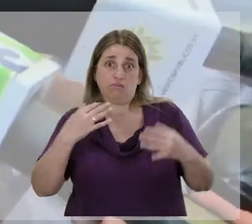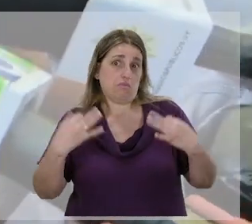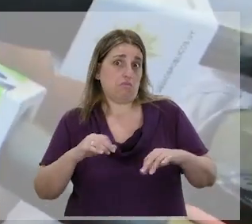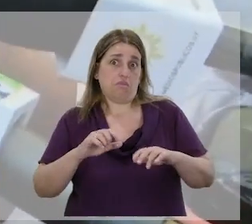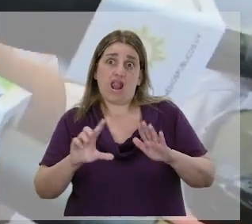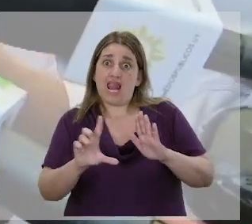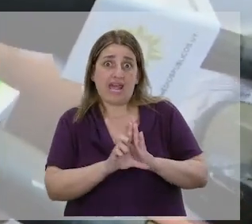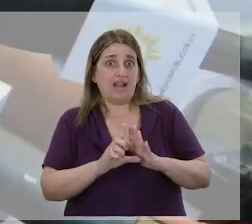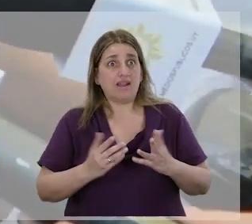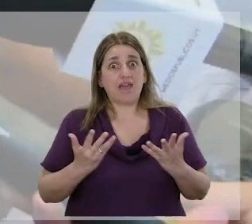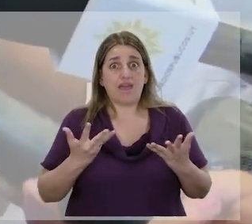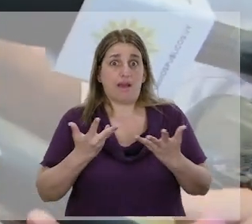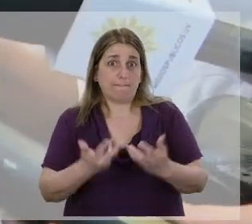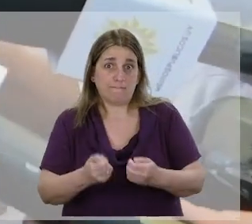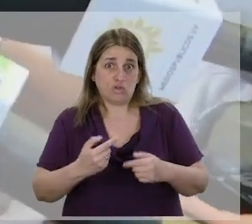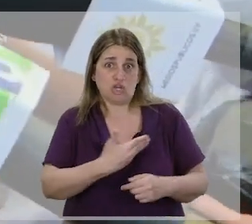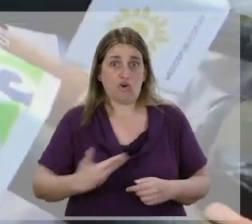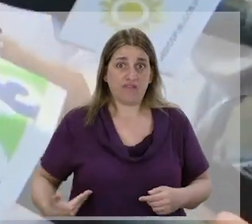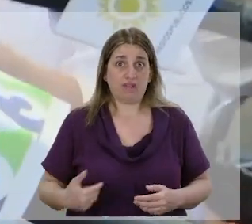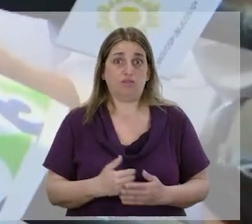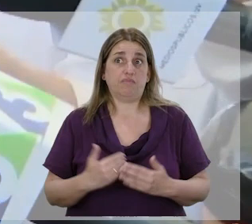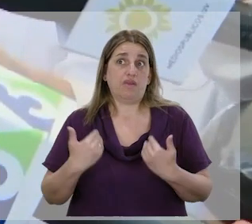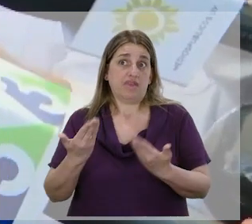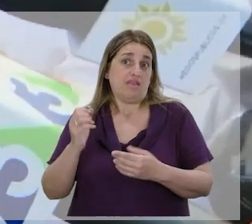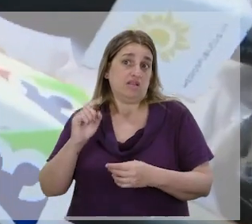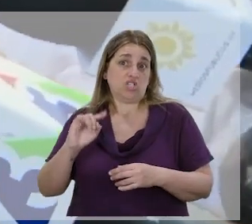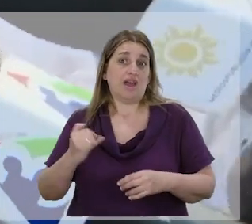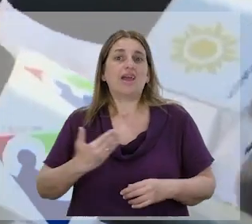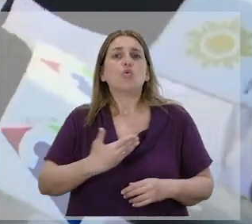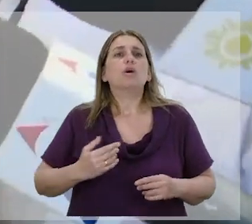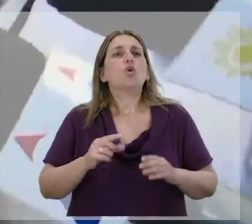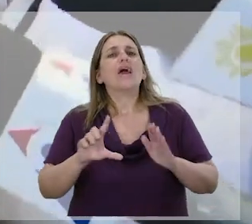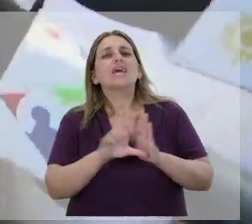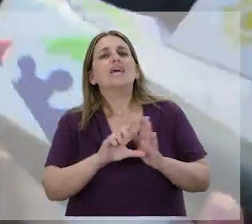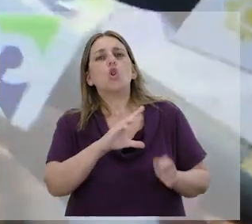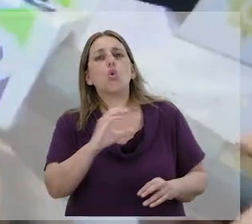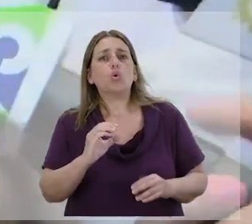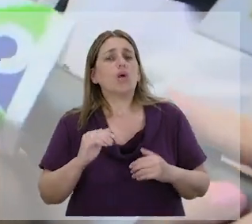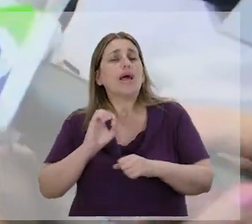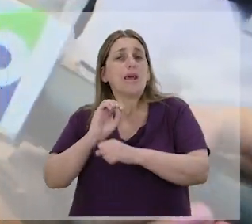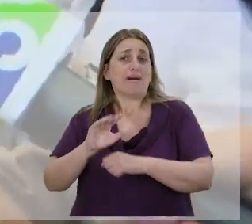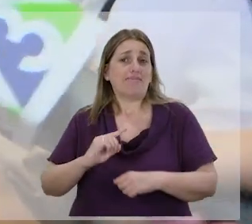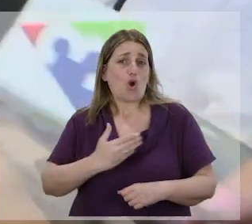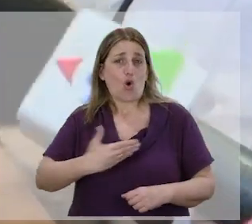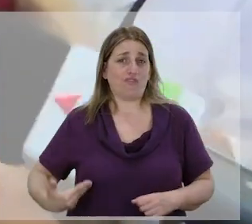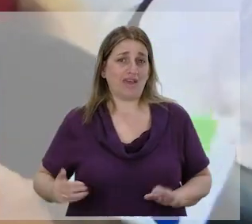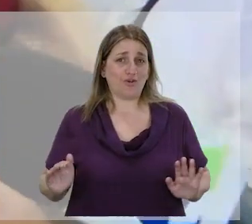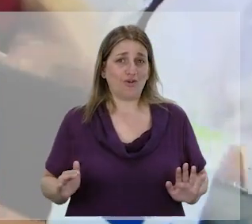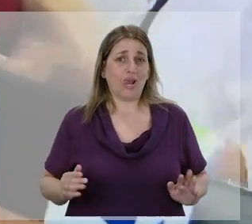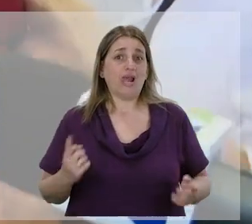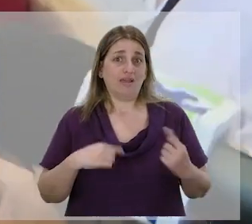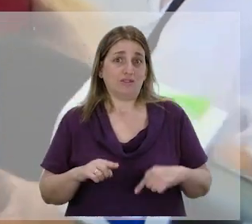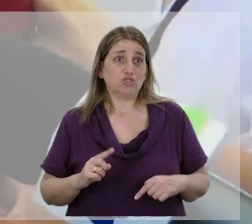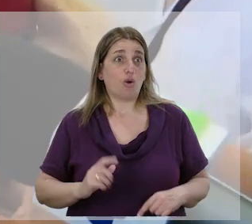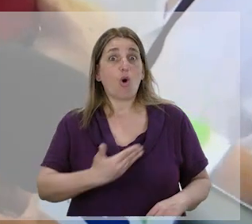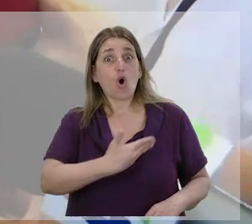defender un texto legal que impulsa al gobierno, que la Constitución aparte le da la iniciativa privativa al Poder Ejecutivo. O sea, no hay ley de urgente